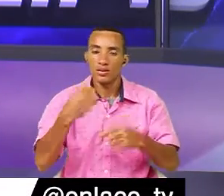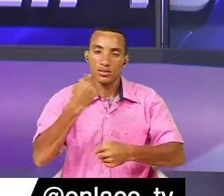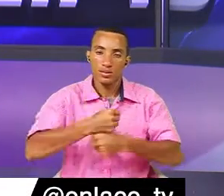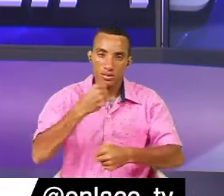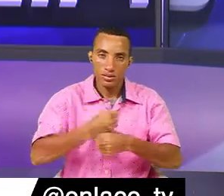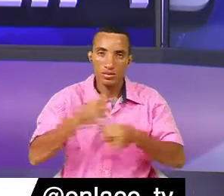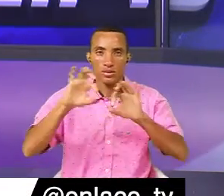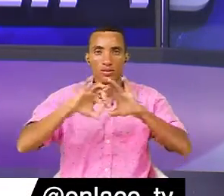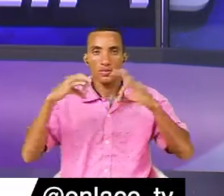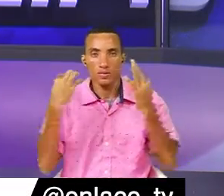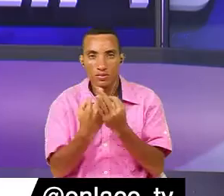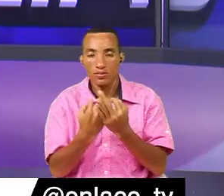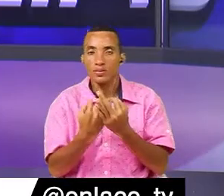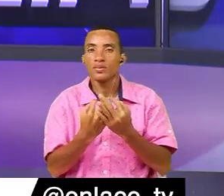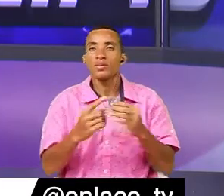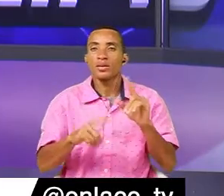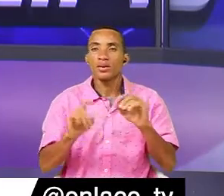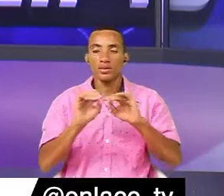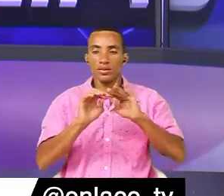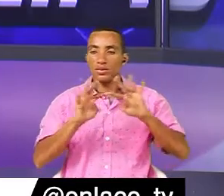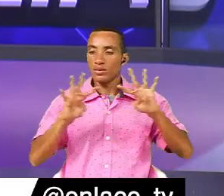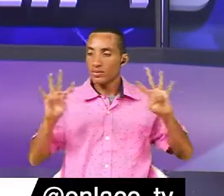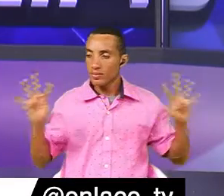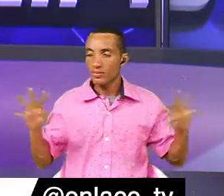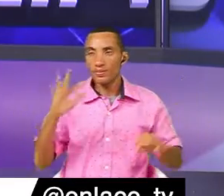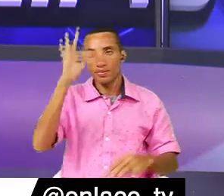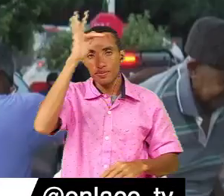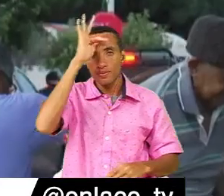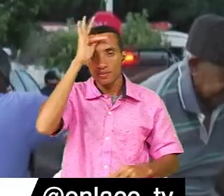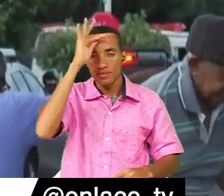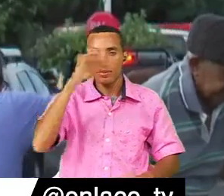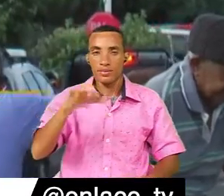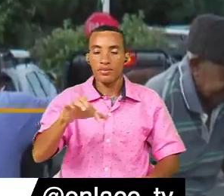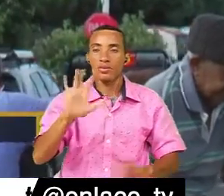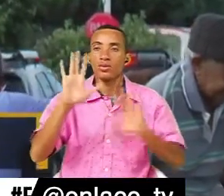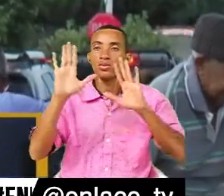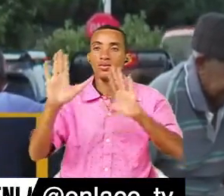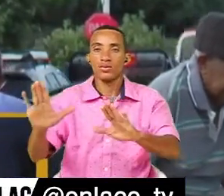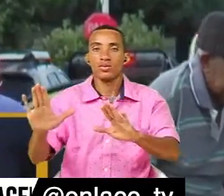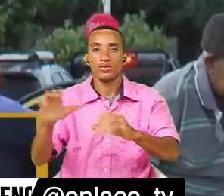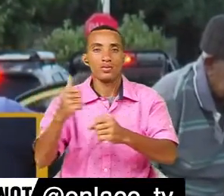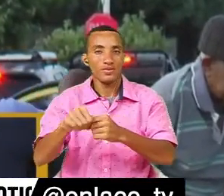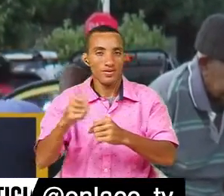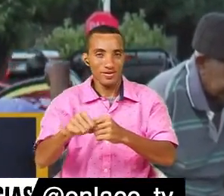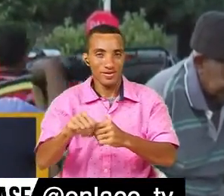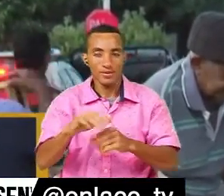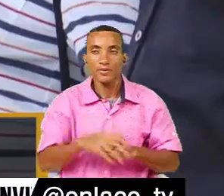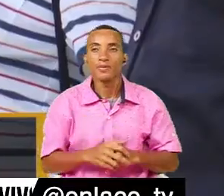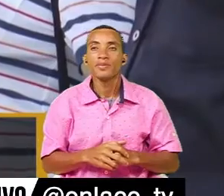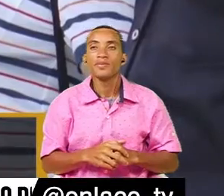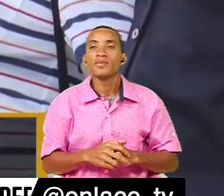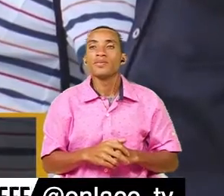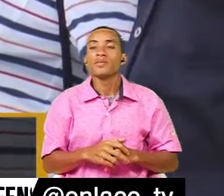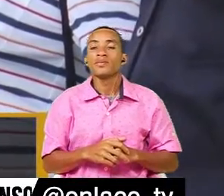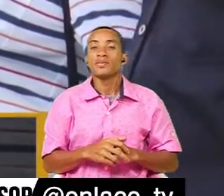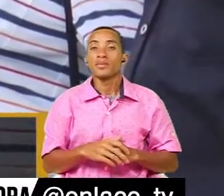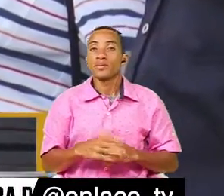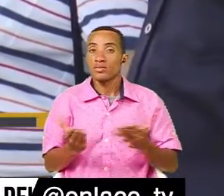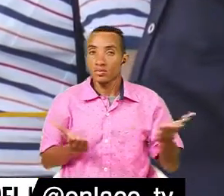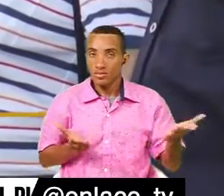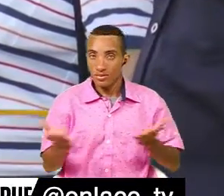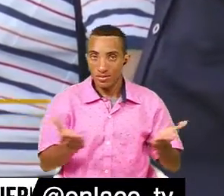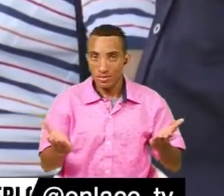se concentraron a las afueras de la policlínica. Desde las 5 de la mañana se concentraron en la central donde se prestan los servicios